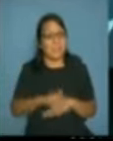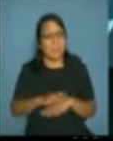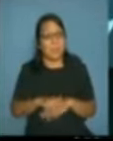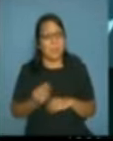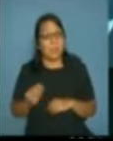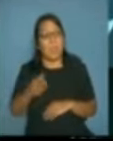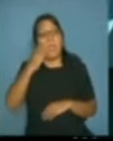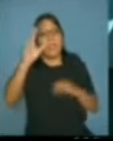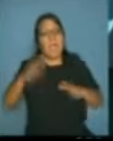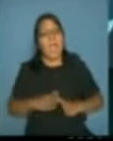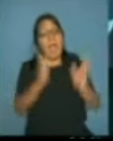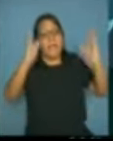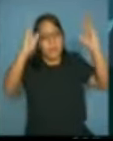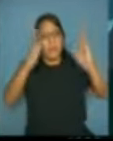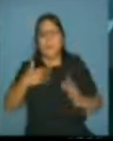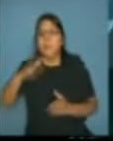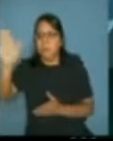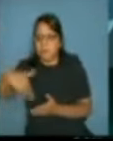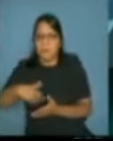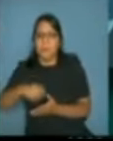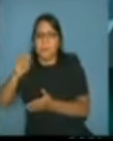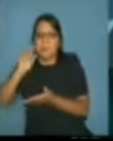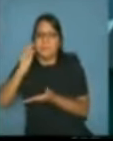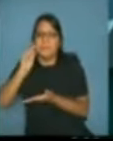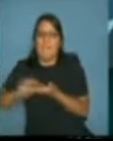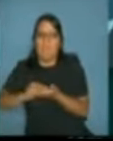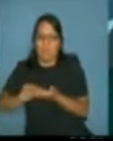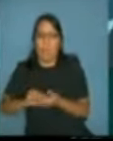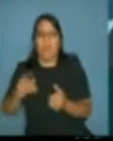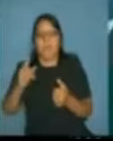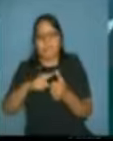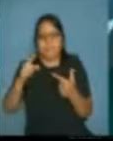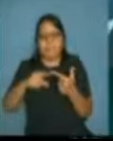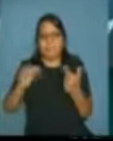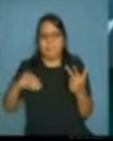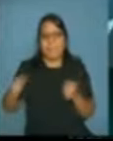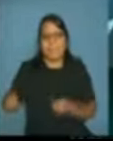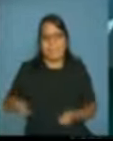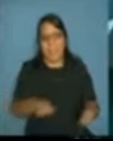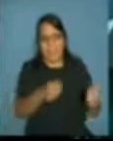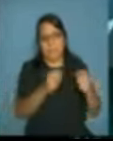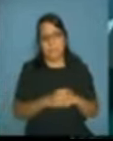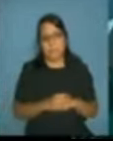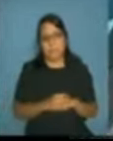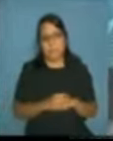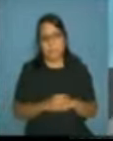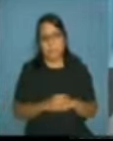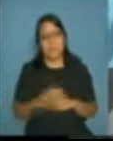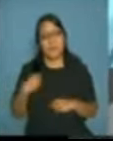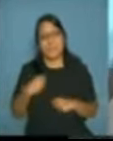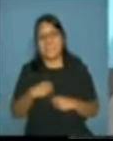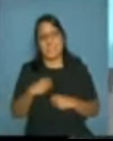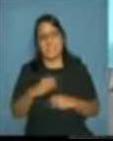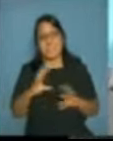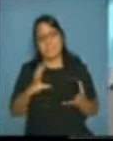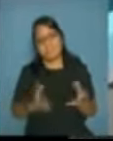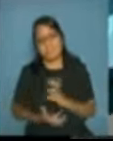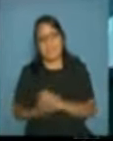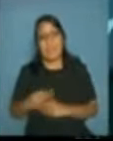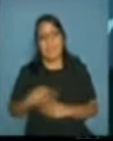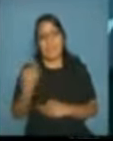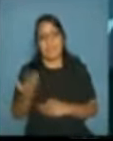concurrir a tribunales, contratar un abogado. La verdad es el mundo que se te viene abajo. Exacto. Por